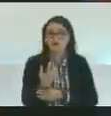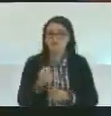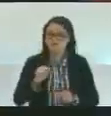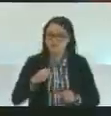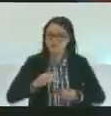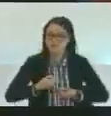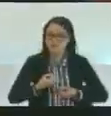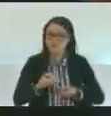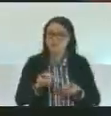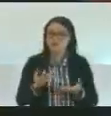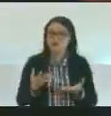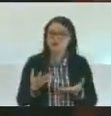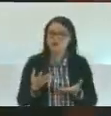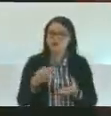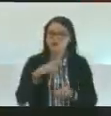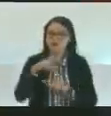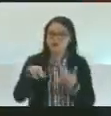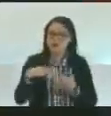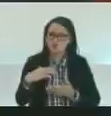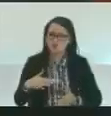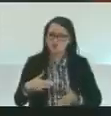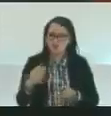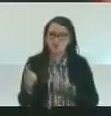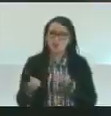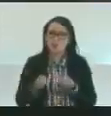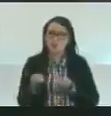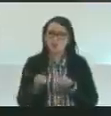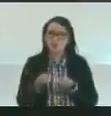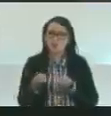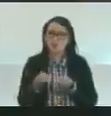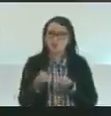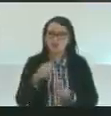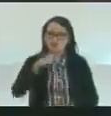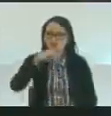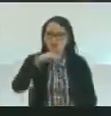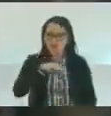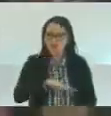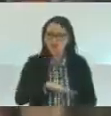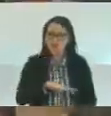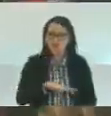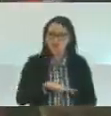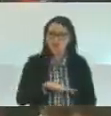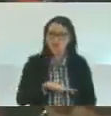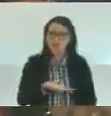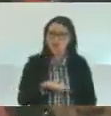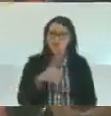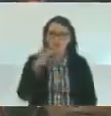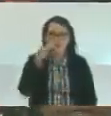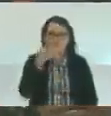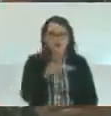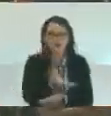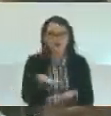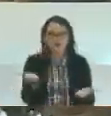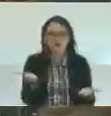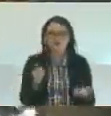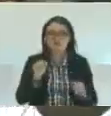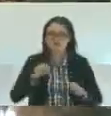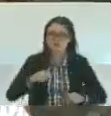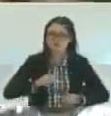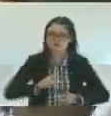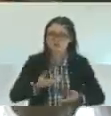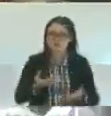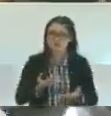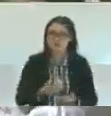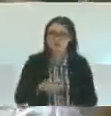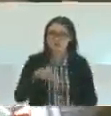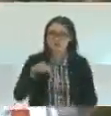garantizo que voy a hacer una revolución económica que va a ser historia en la historia de la humanidad. Se los garantizo